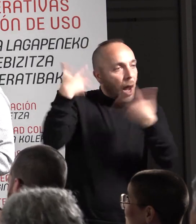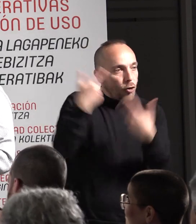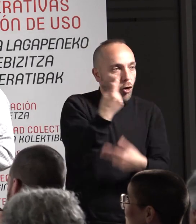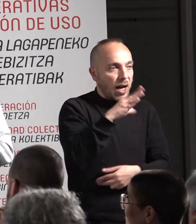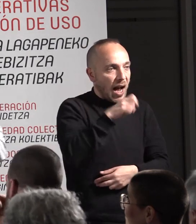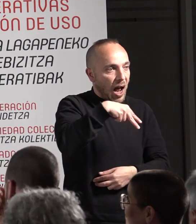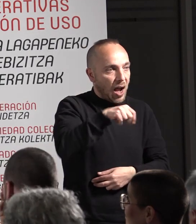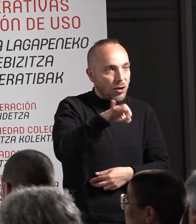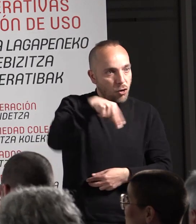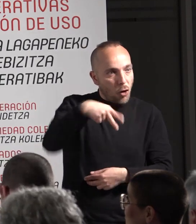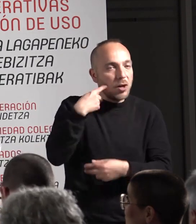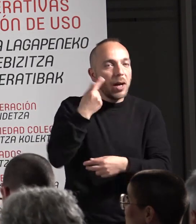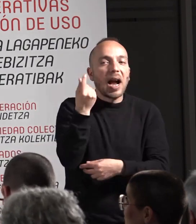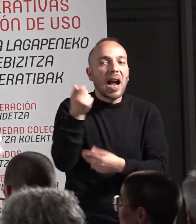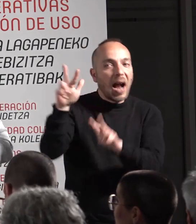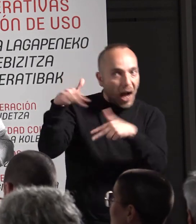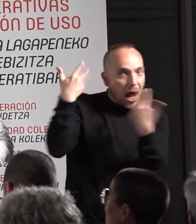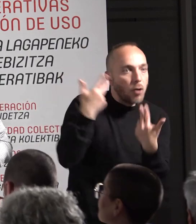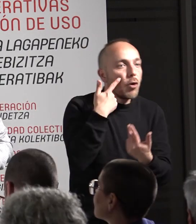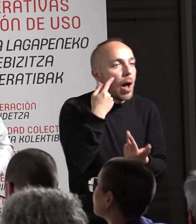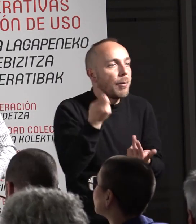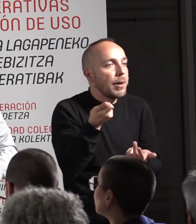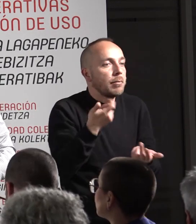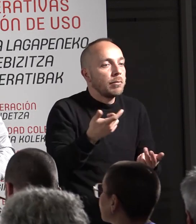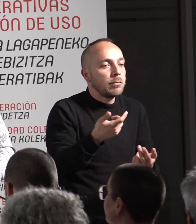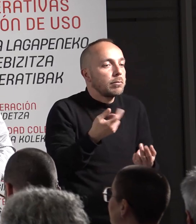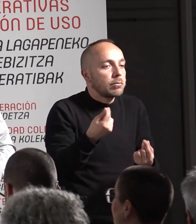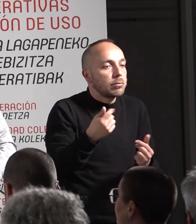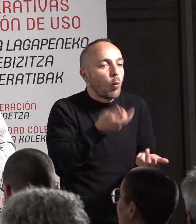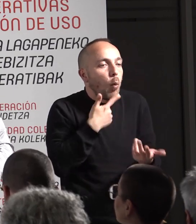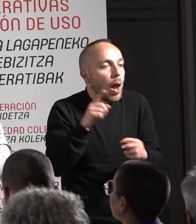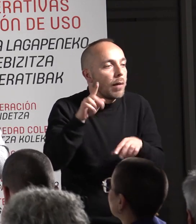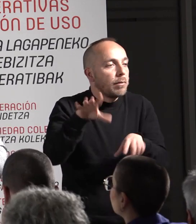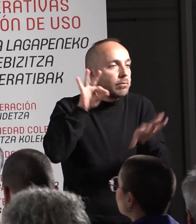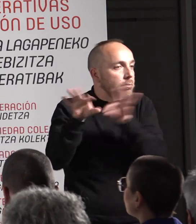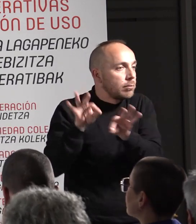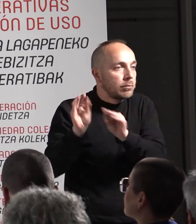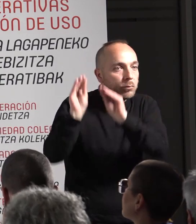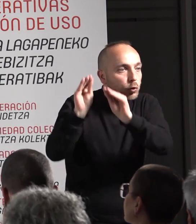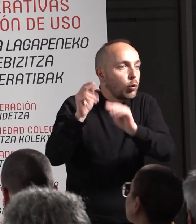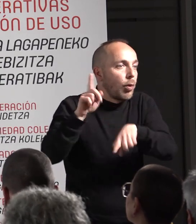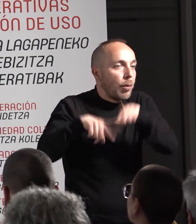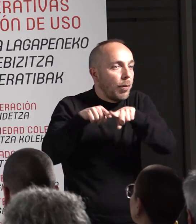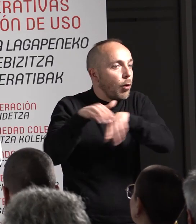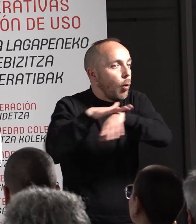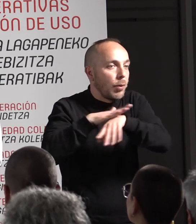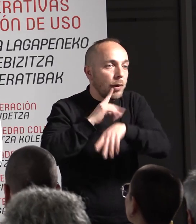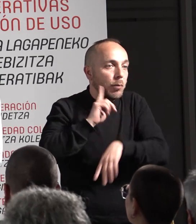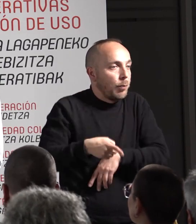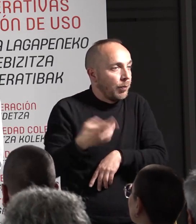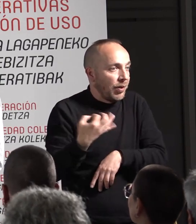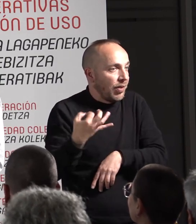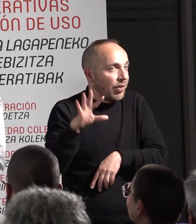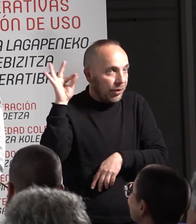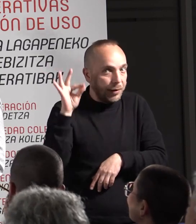o es por el valor patrimonial. Esa ya es la apuesta del gobierno y después pues aquí tenéis a